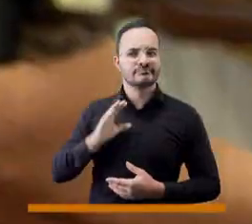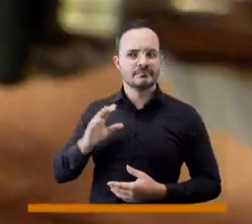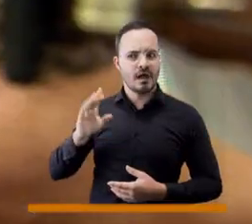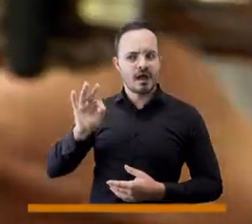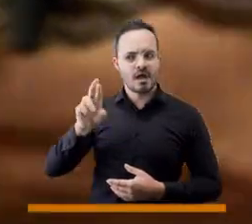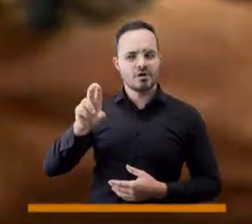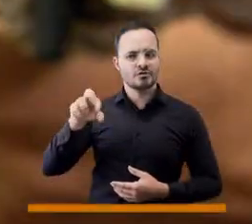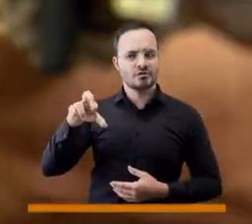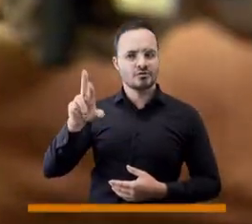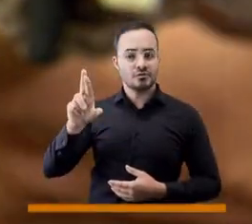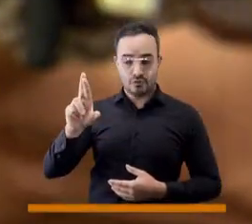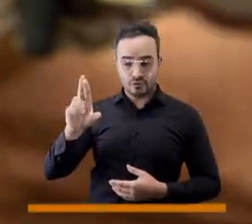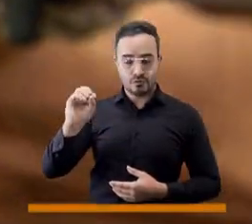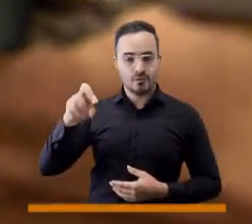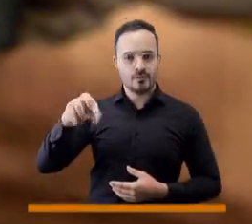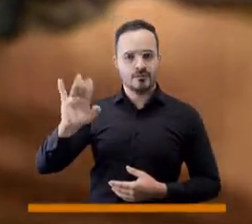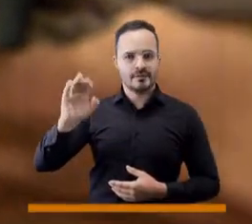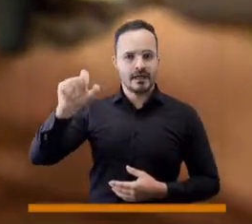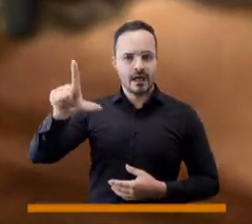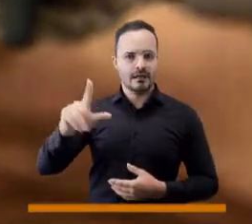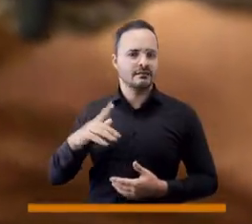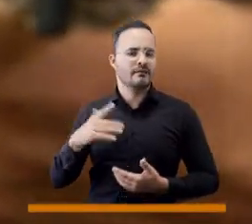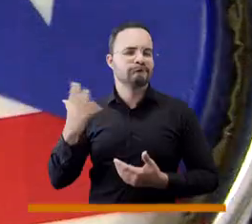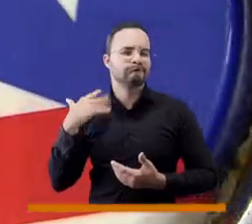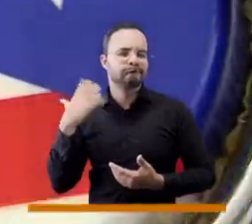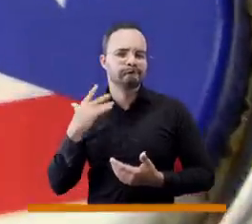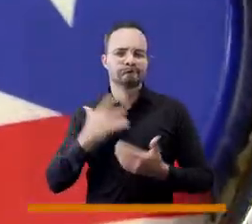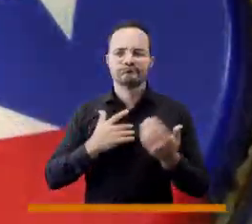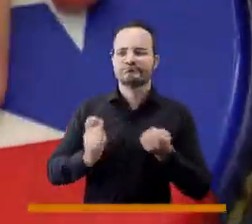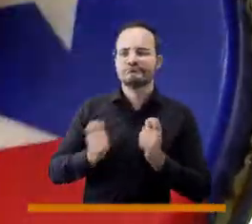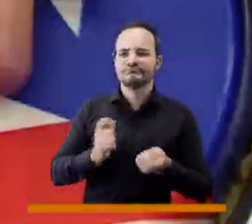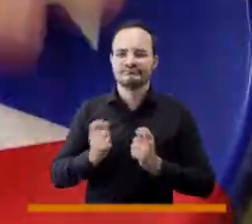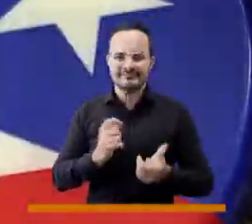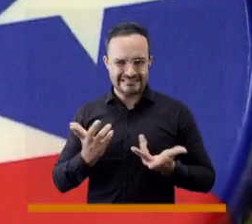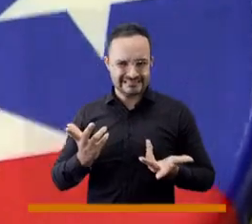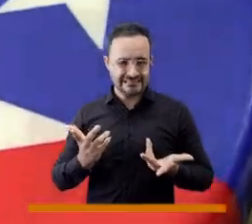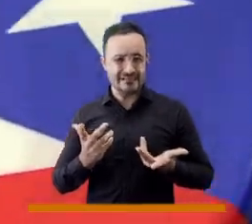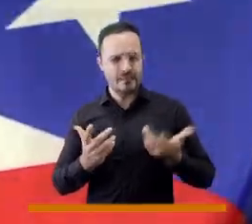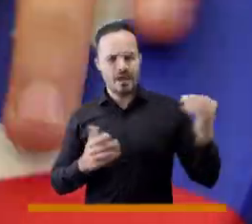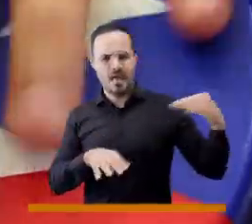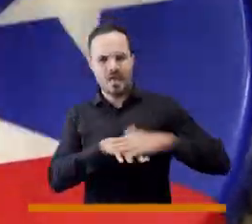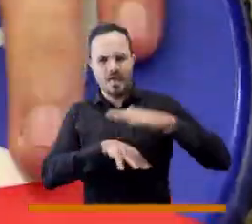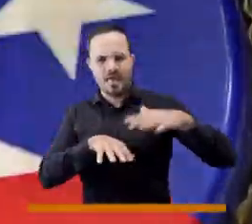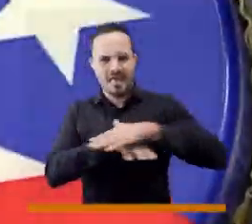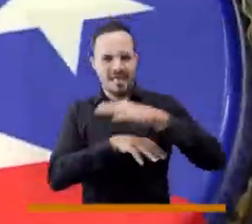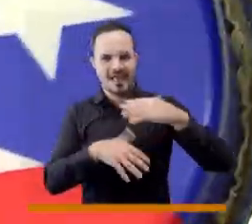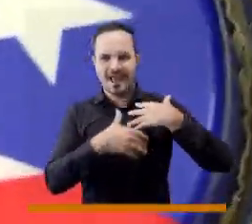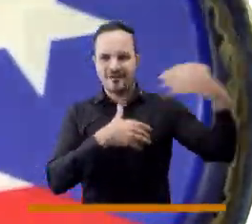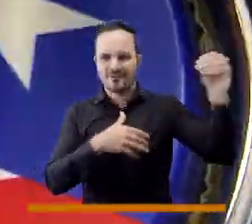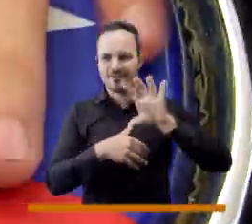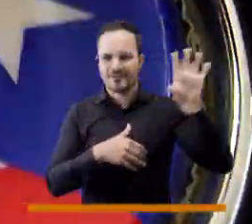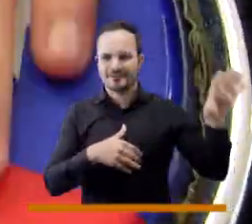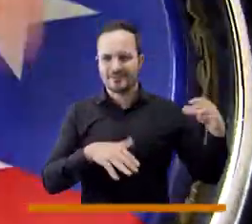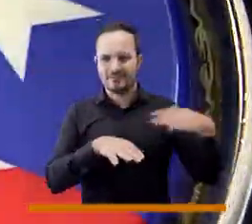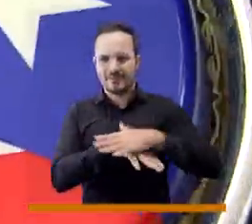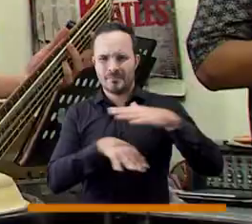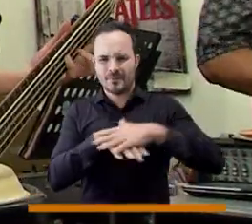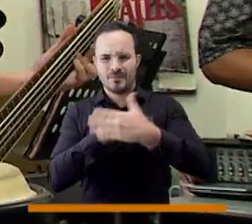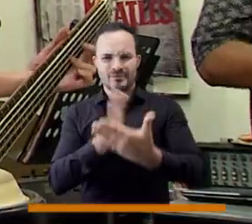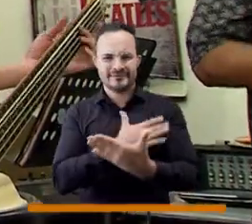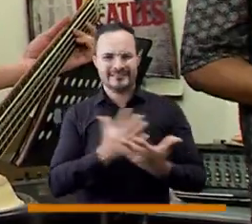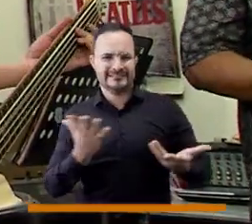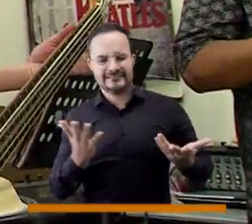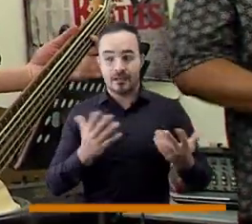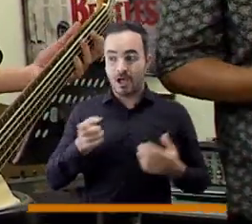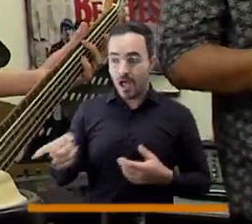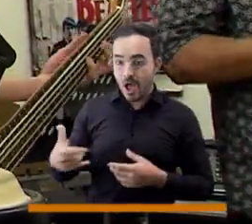inicios. Tenemos muchas influencias de músicas extranjeras y estamos perdiendo lo que es de nosotros. Entonces, desde que